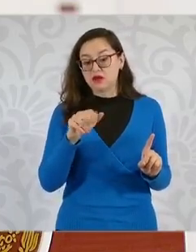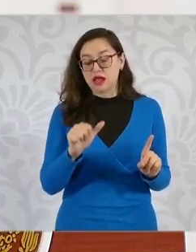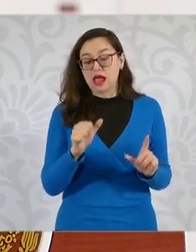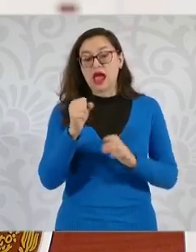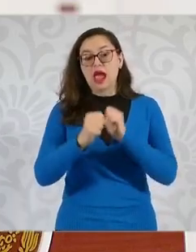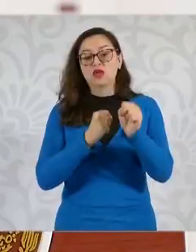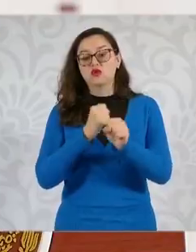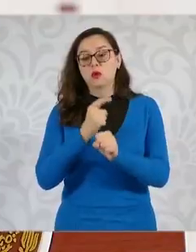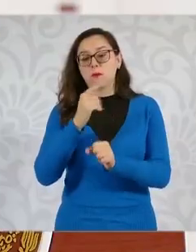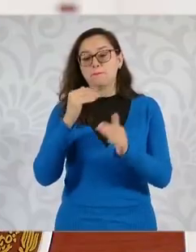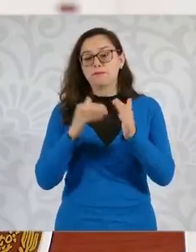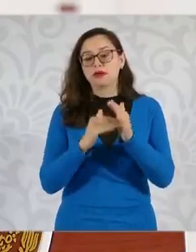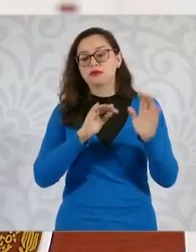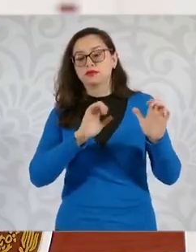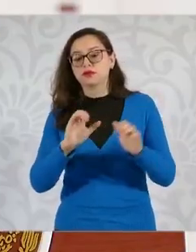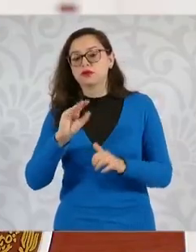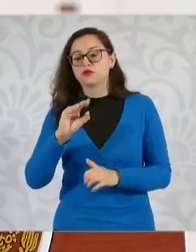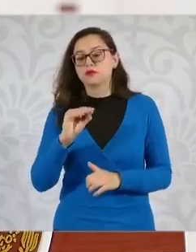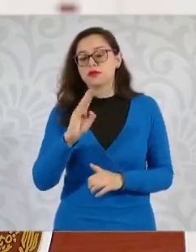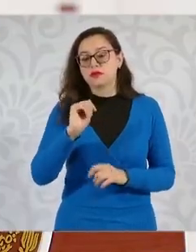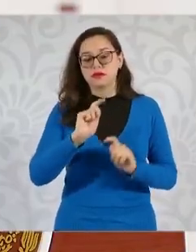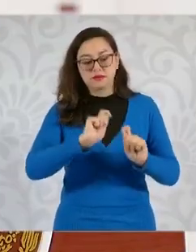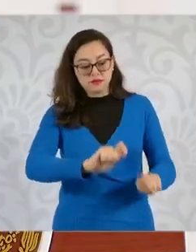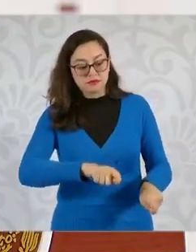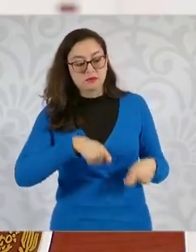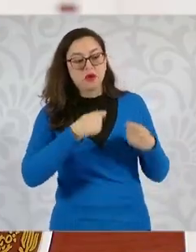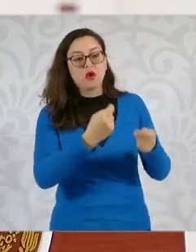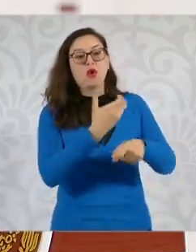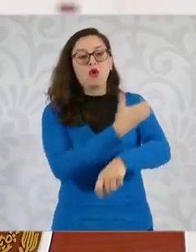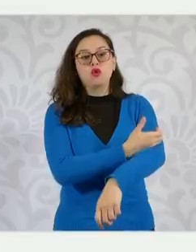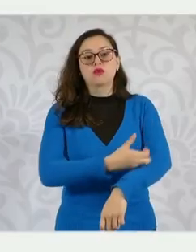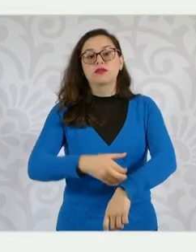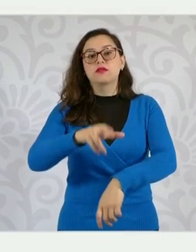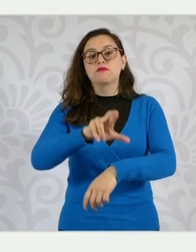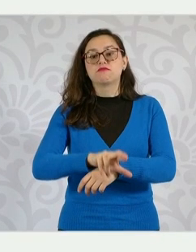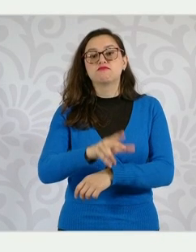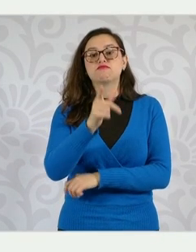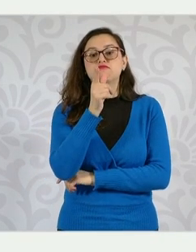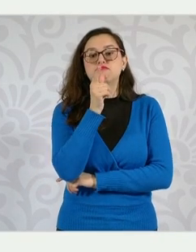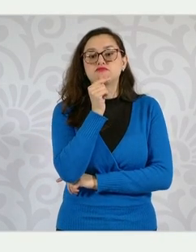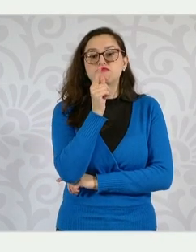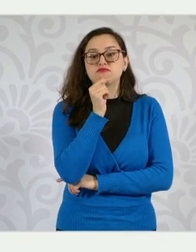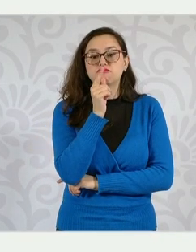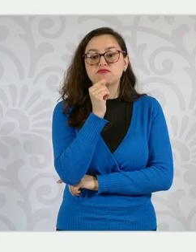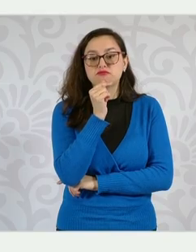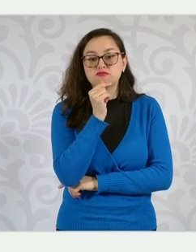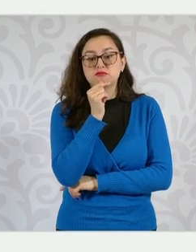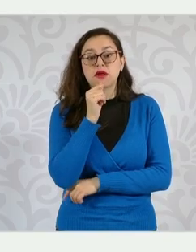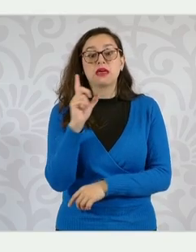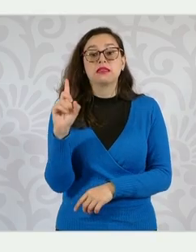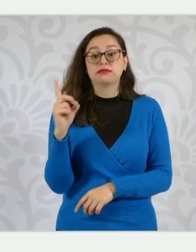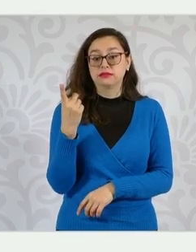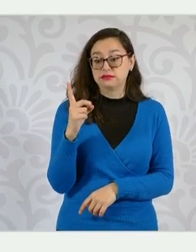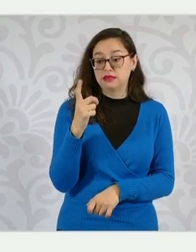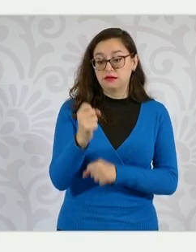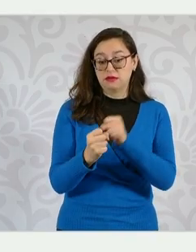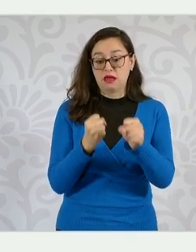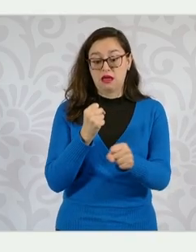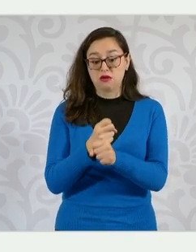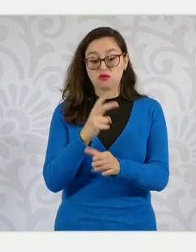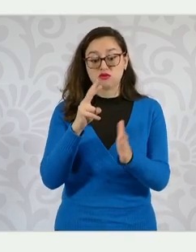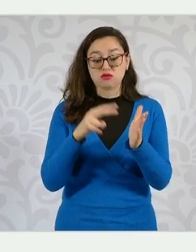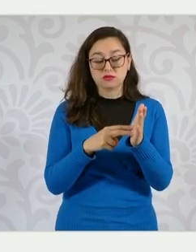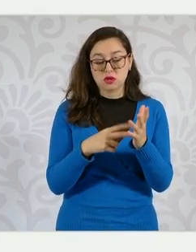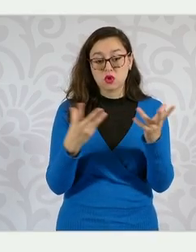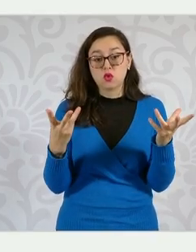Coordinador General de Inteligencia de la Policía Federal Preventiva y en diciembre del año 2000 en el gobierno de